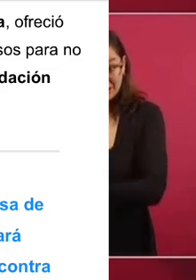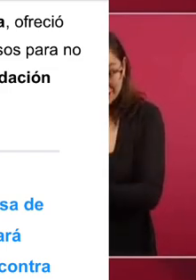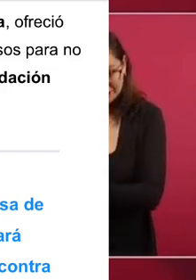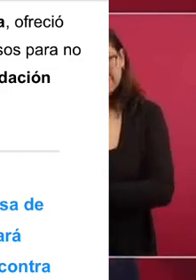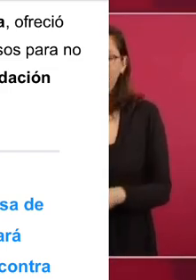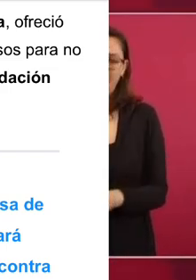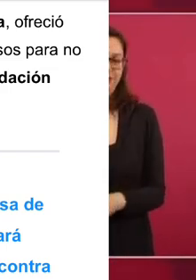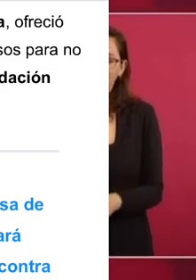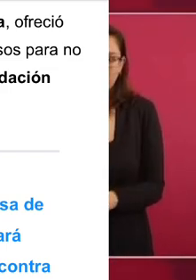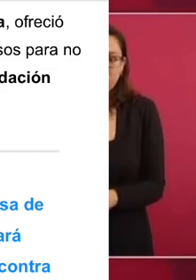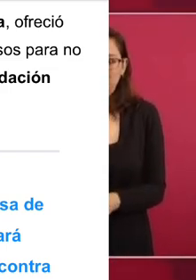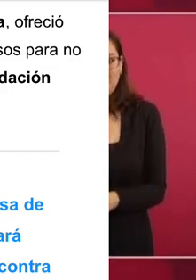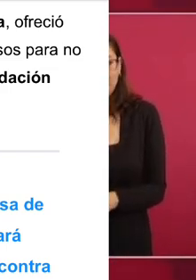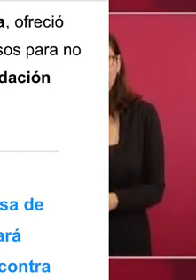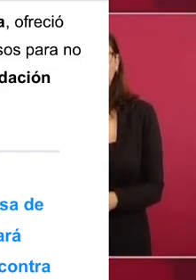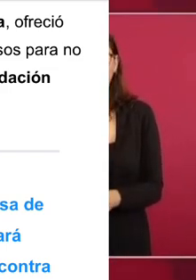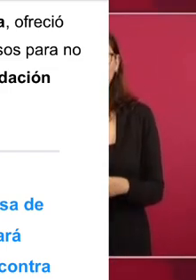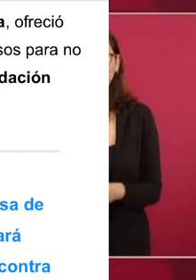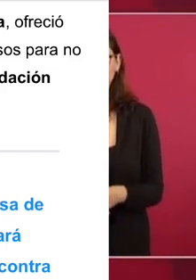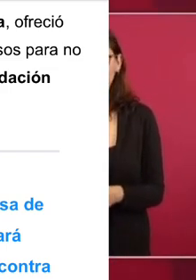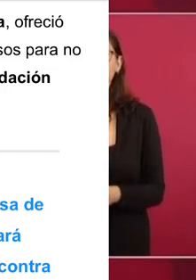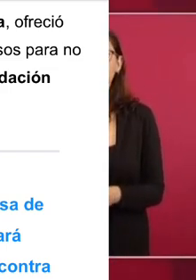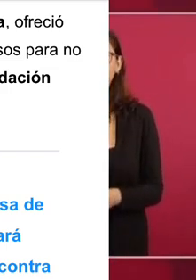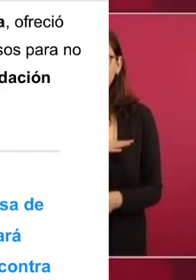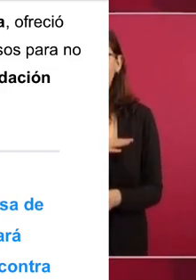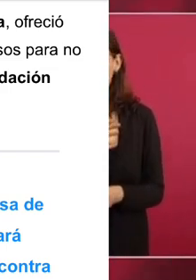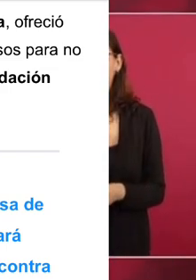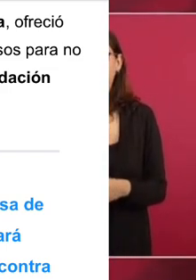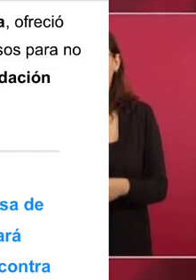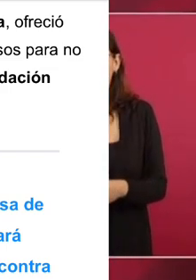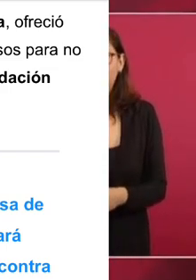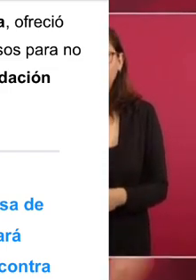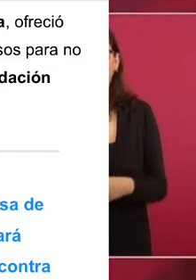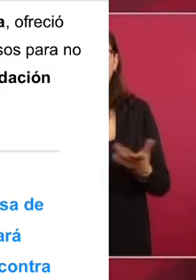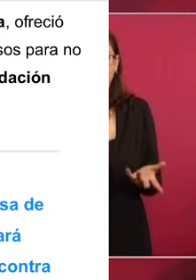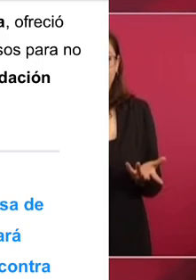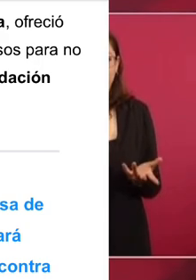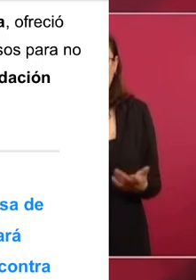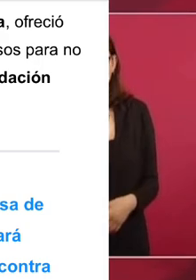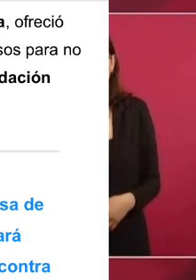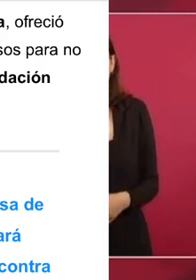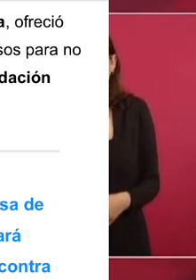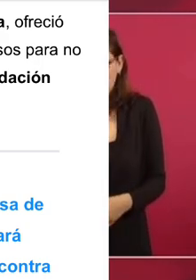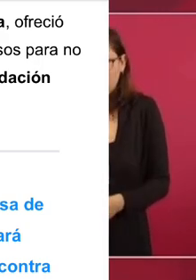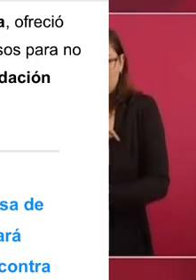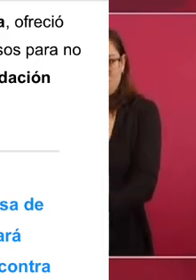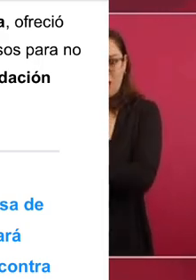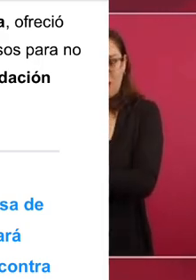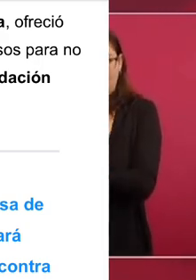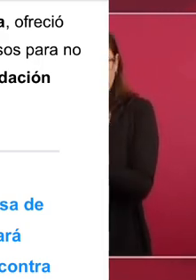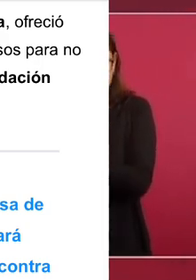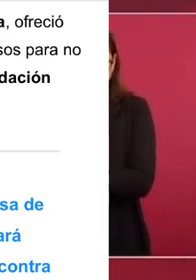además de una irregularidad, por decirlo menos, pues íbamos a quedar nosotros como cómplices.